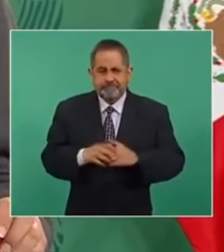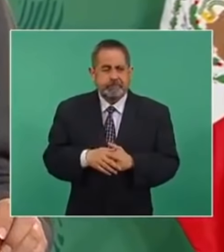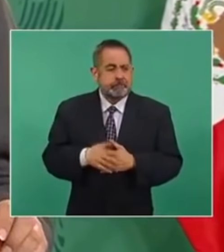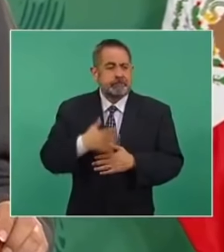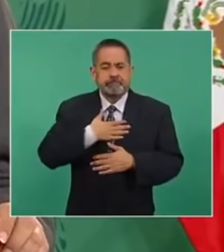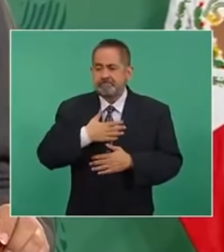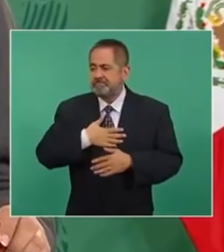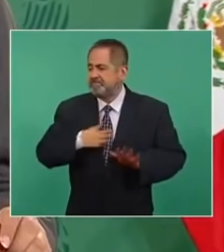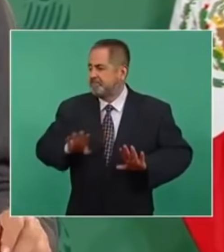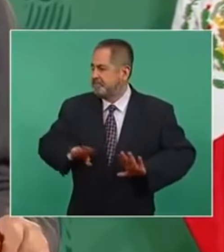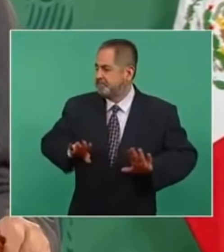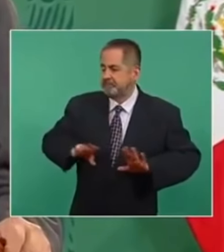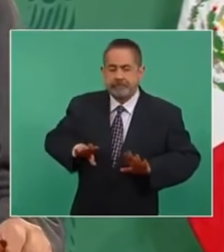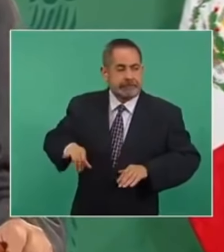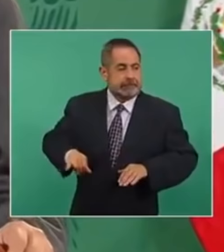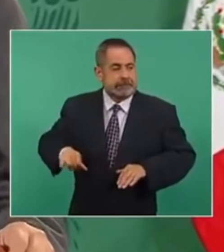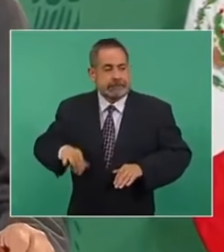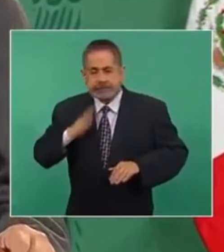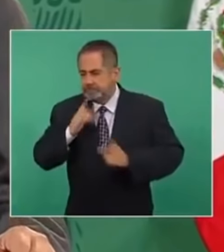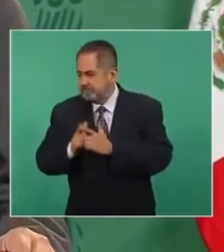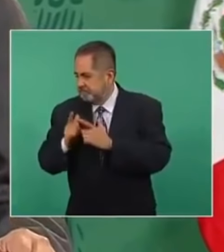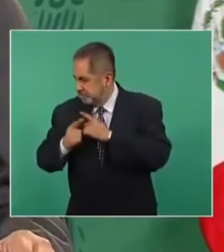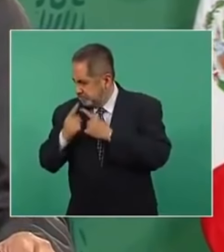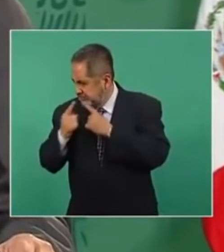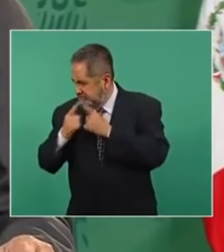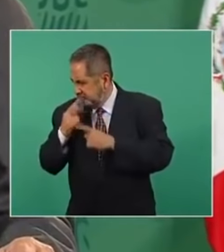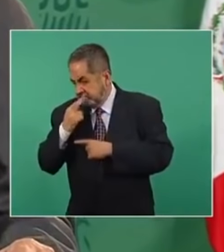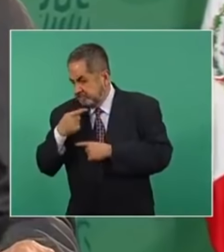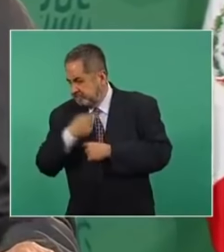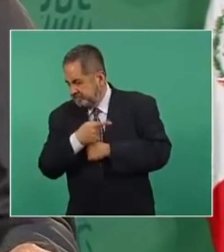intereses de grupos